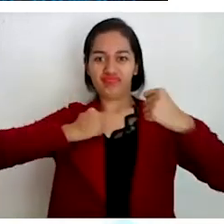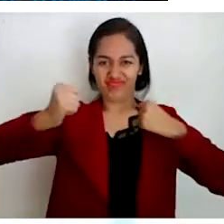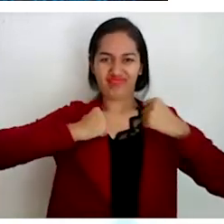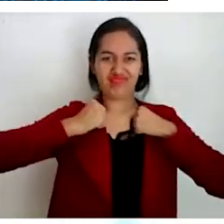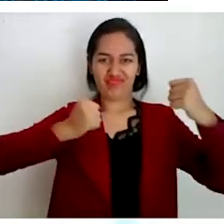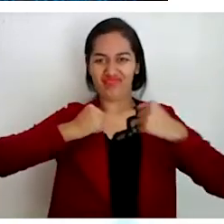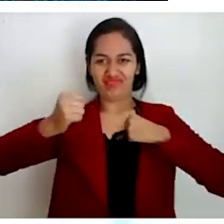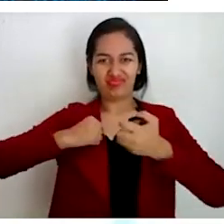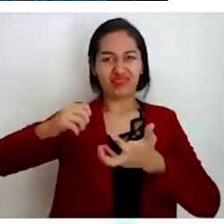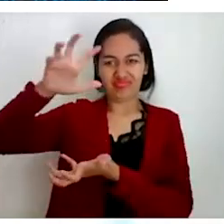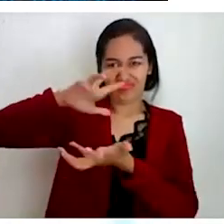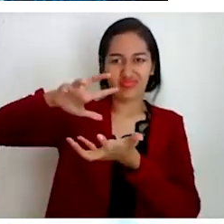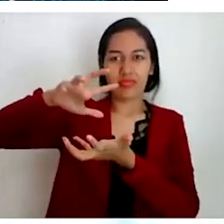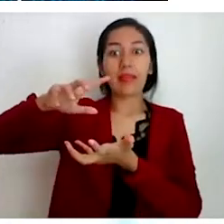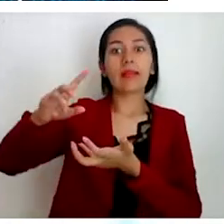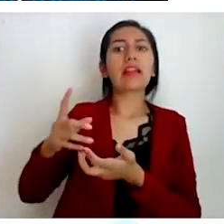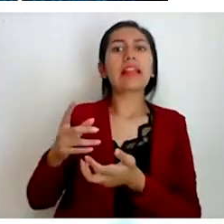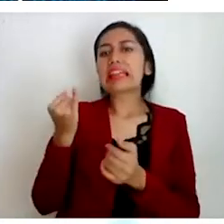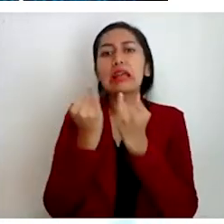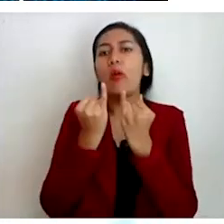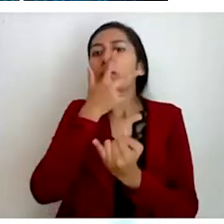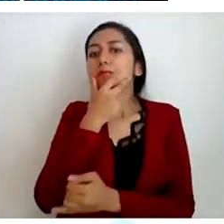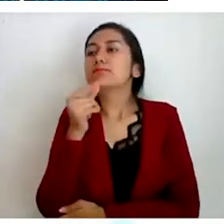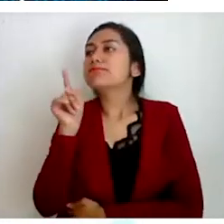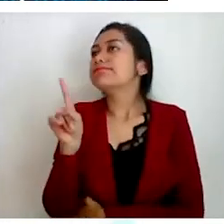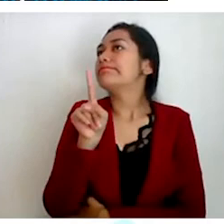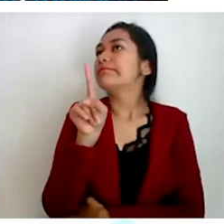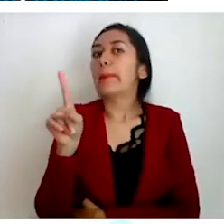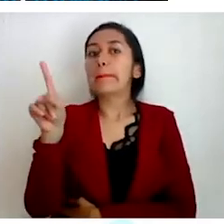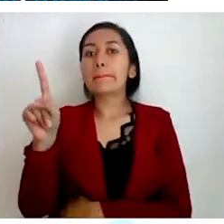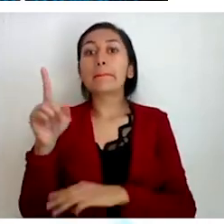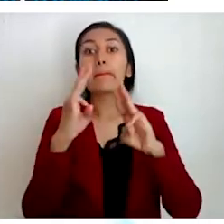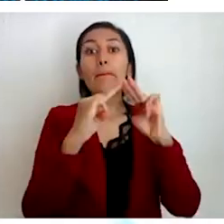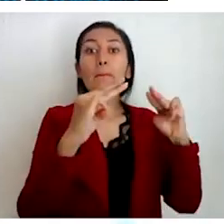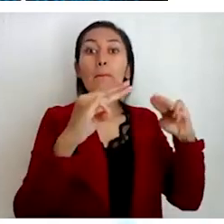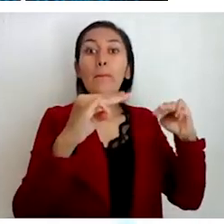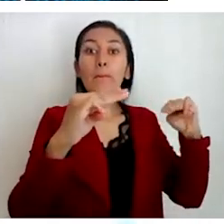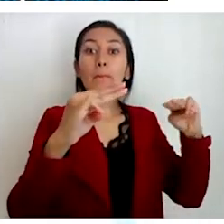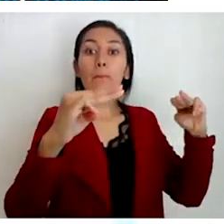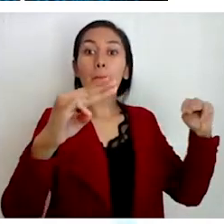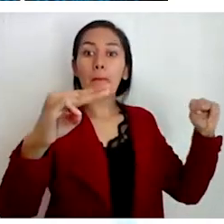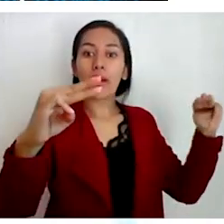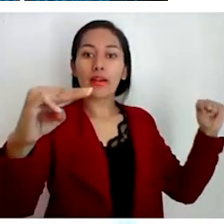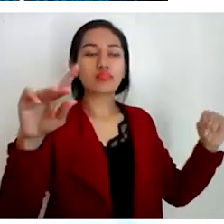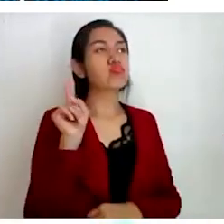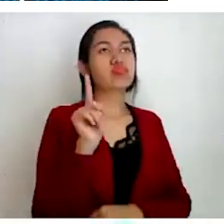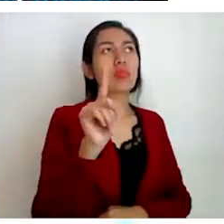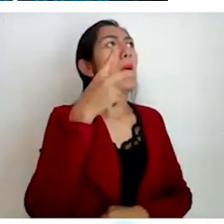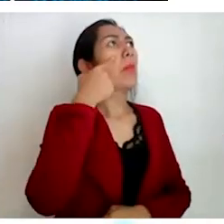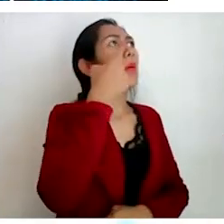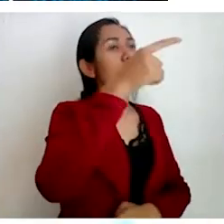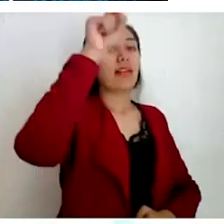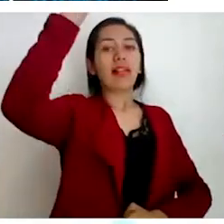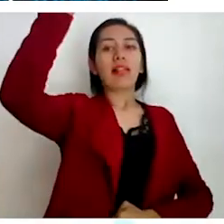el actor de la época, y va caminando en la playa y de repente ve la cabeza de la Estatua de la Libertad, ¿no? Ahí destruido y se queja